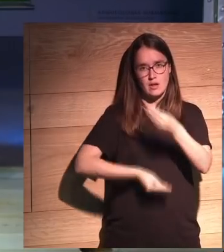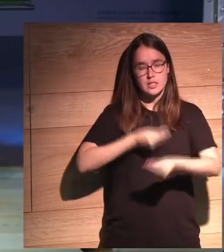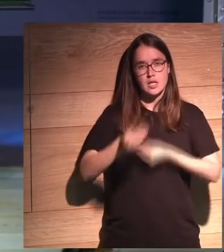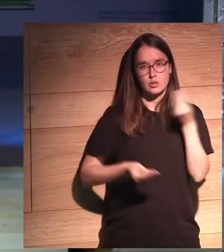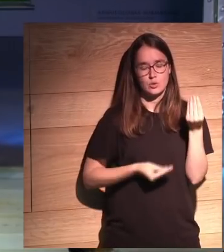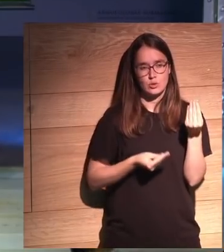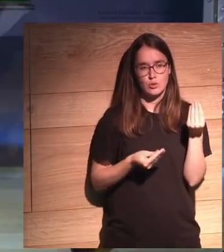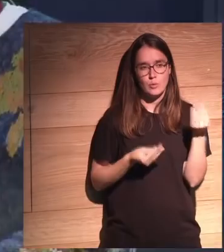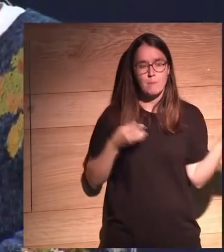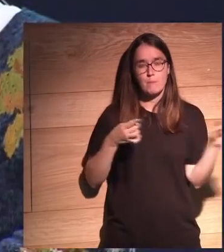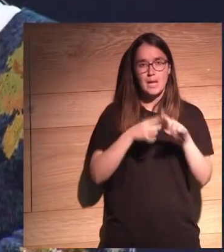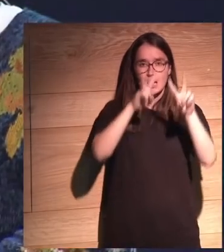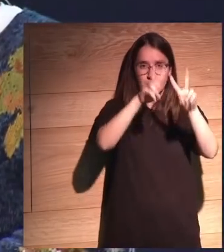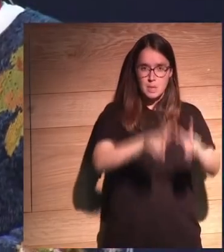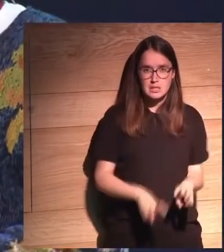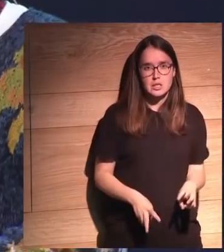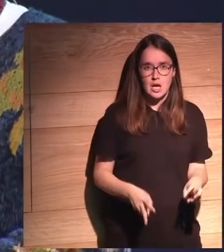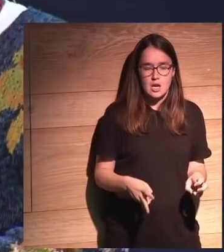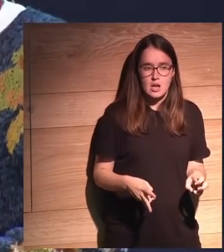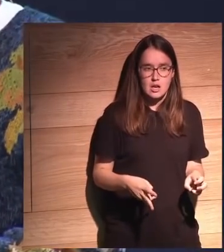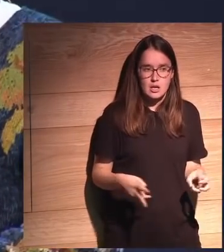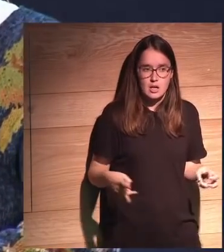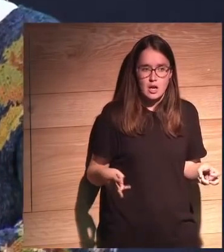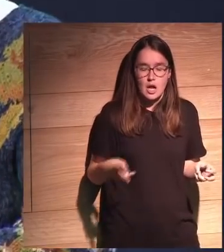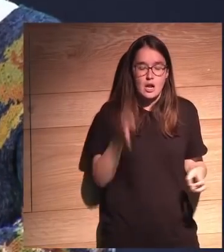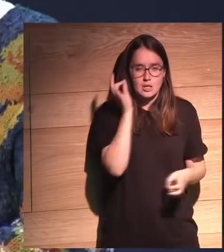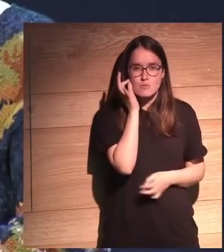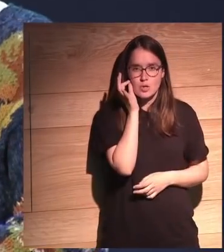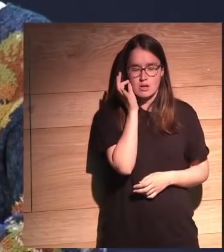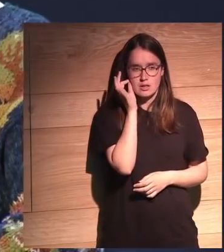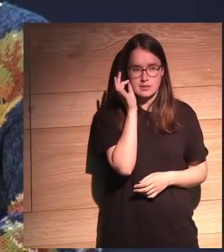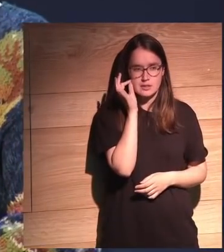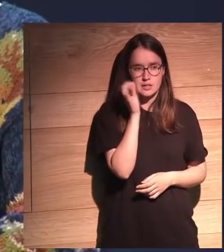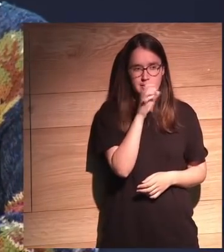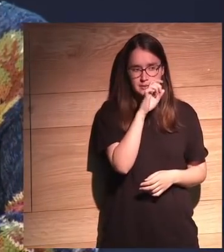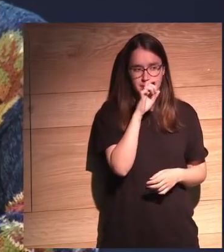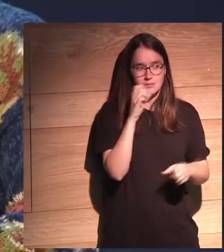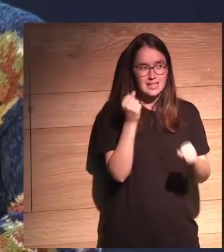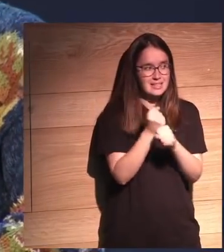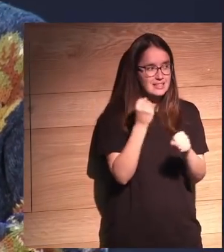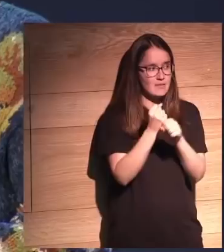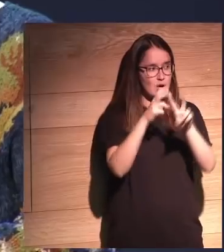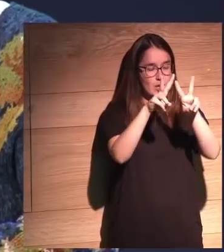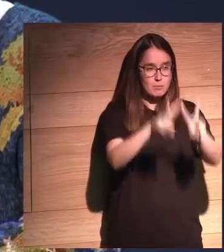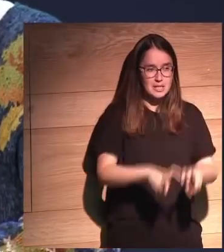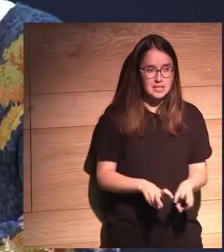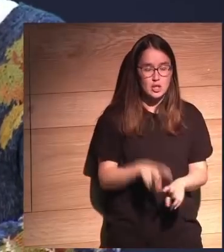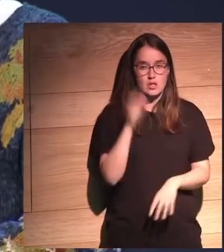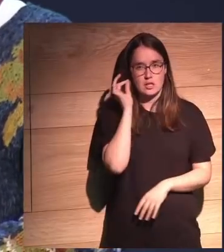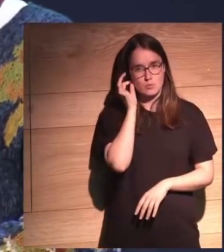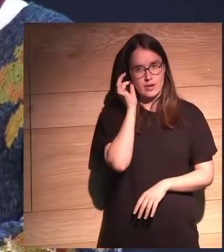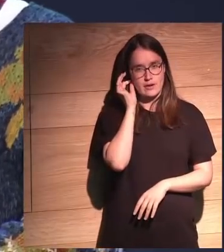que tener para investigar a muchísimas de estas mujeres. Es decir, el trabajo de investigación sobre las